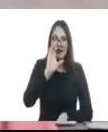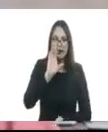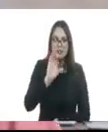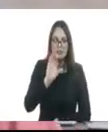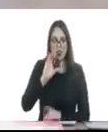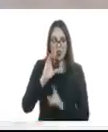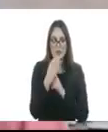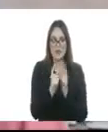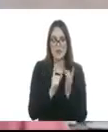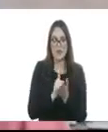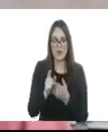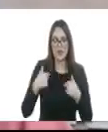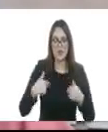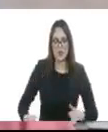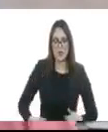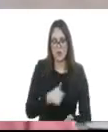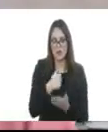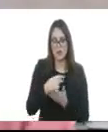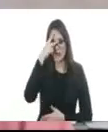por favor.